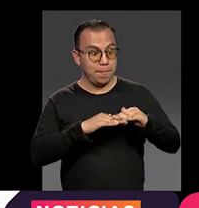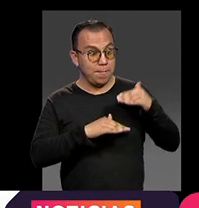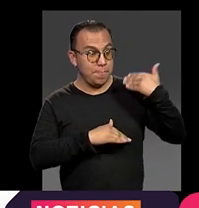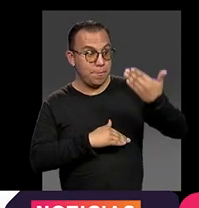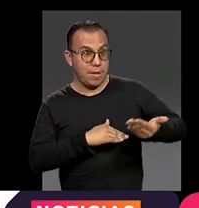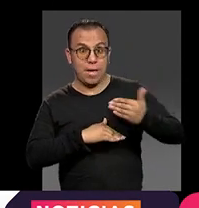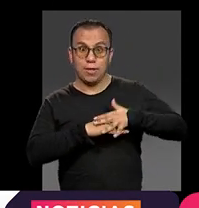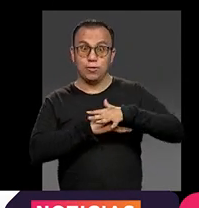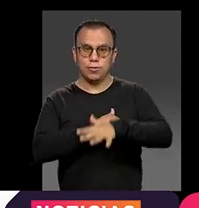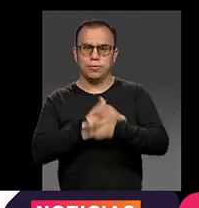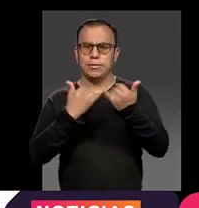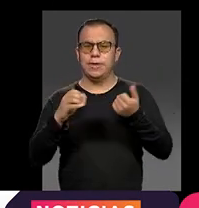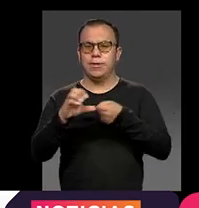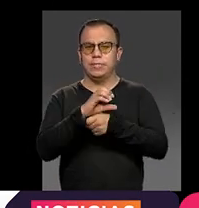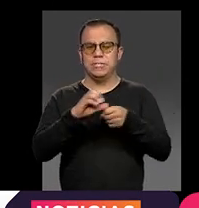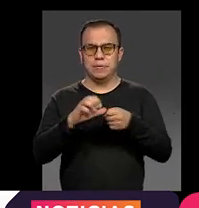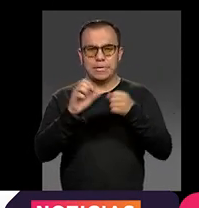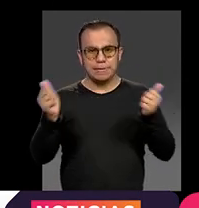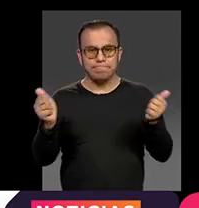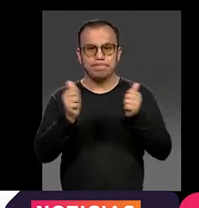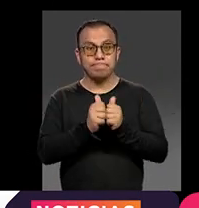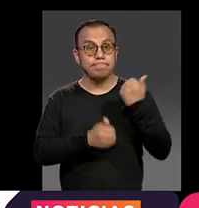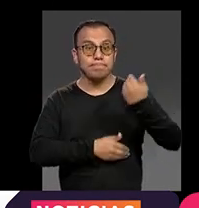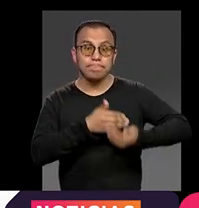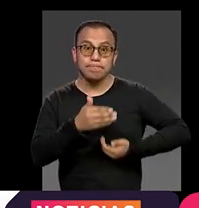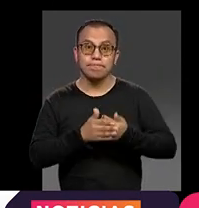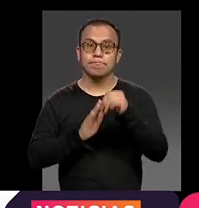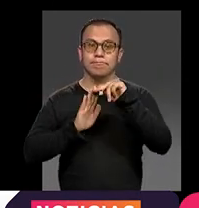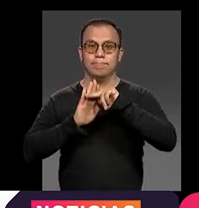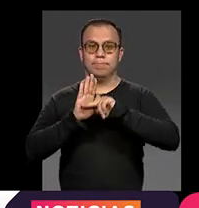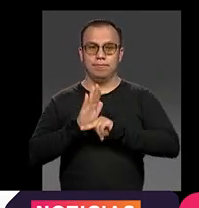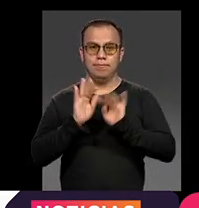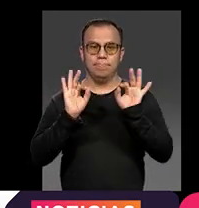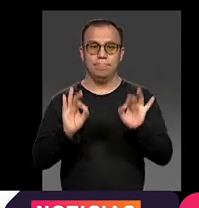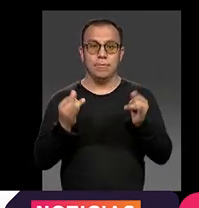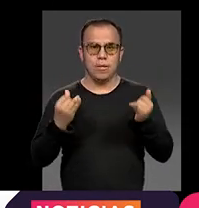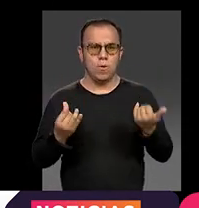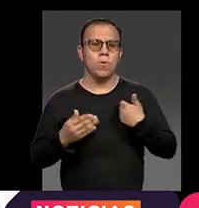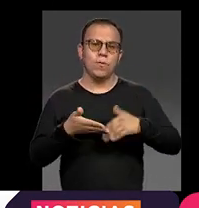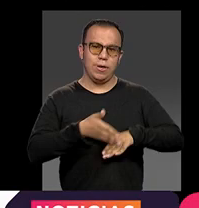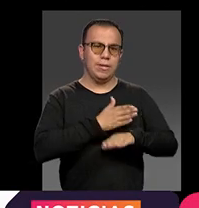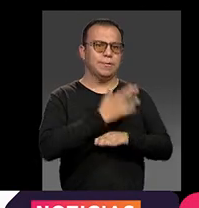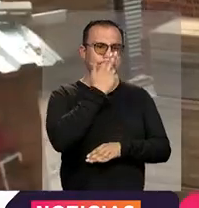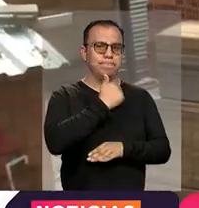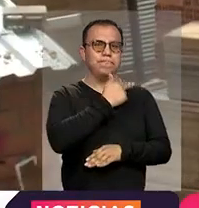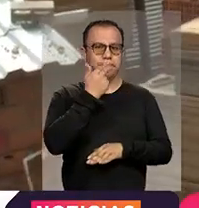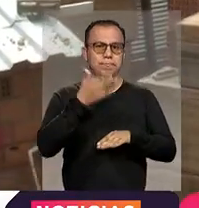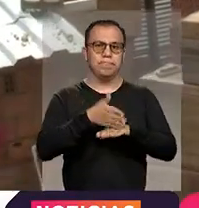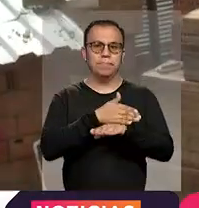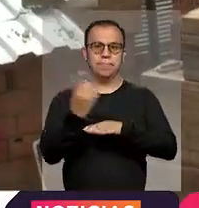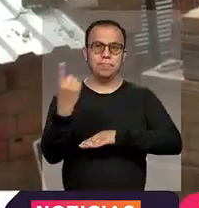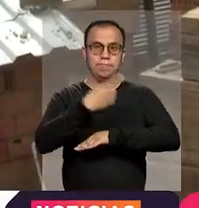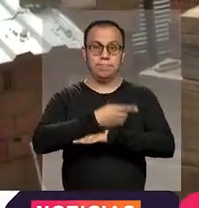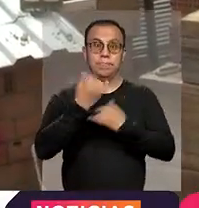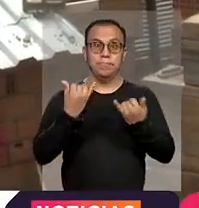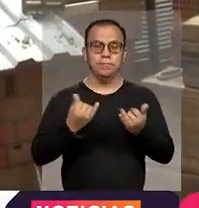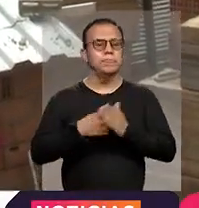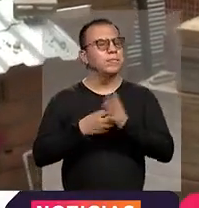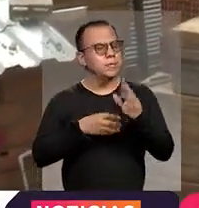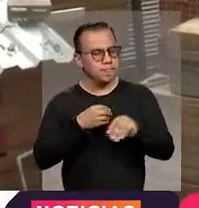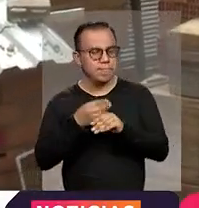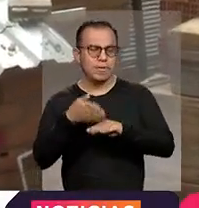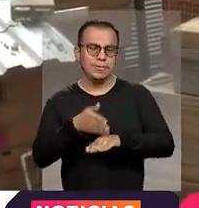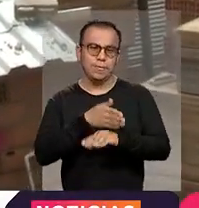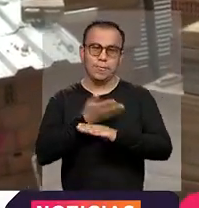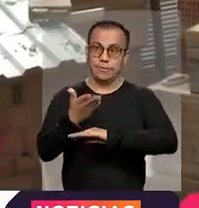traerá para la ciudad y acompañar el proceso de reglamentación que ella prometió el día de hoy. Camacol aseguró que tal y